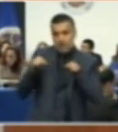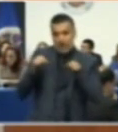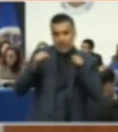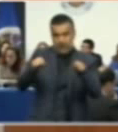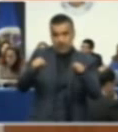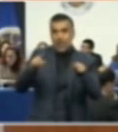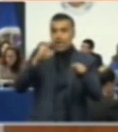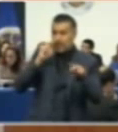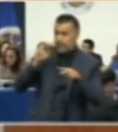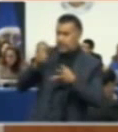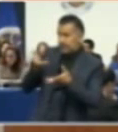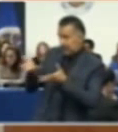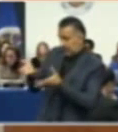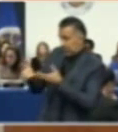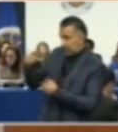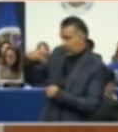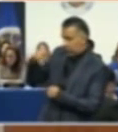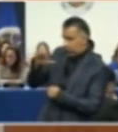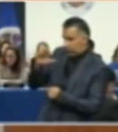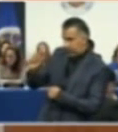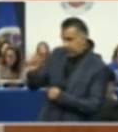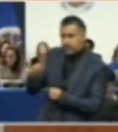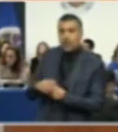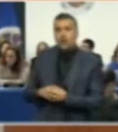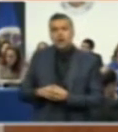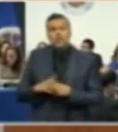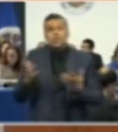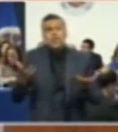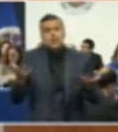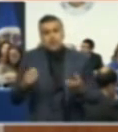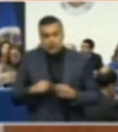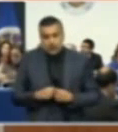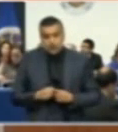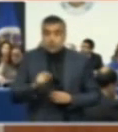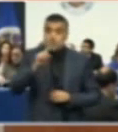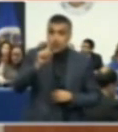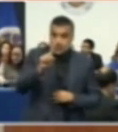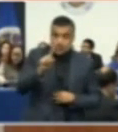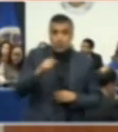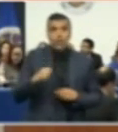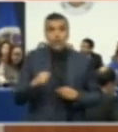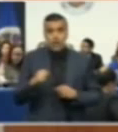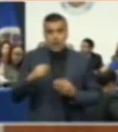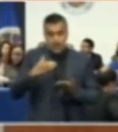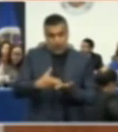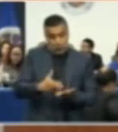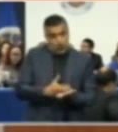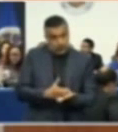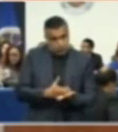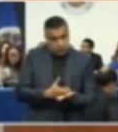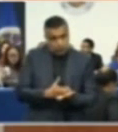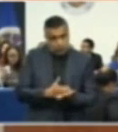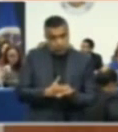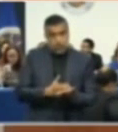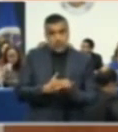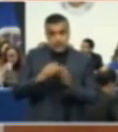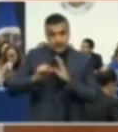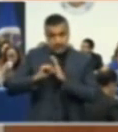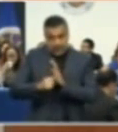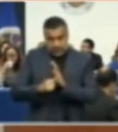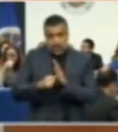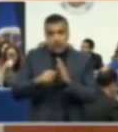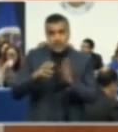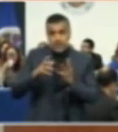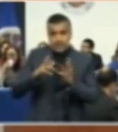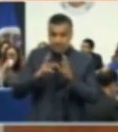en el tratamiento de las personas con discapacidad. ¿En qué sentido? En el sentido de que la Convención descarta,